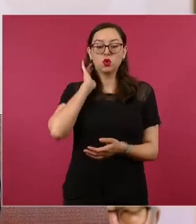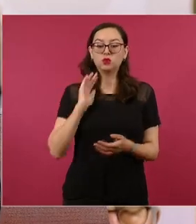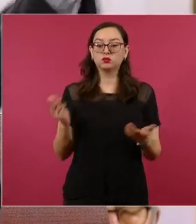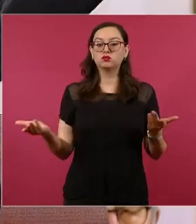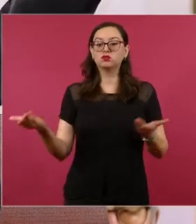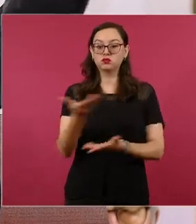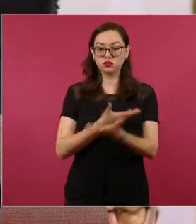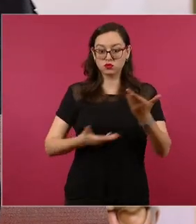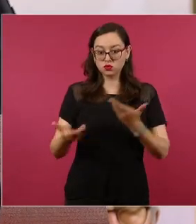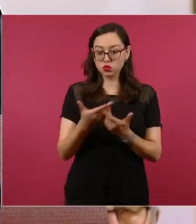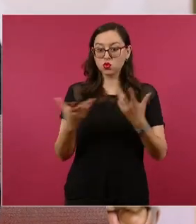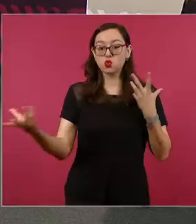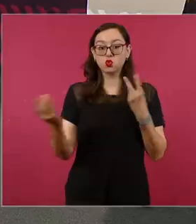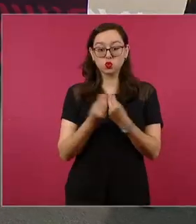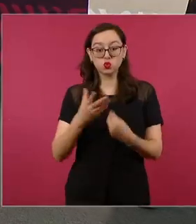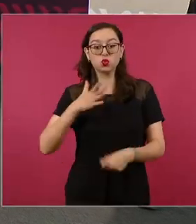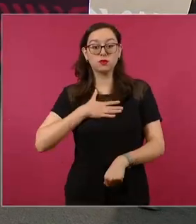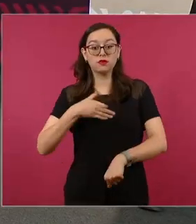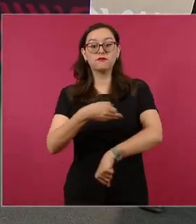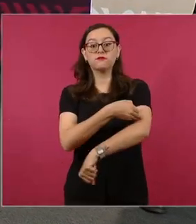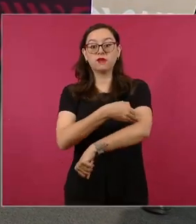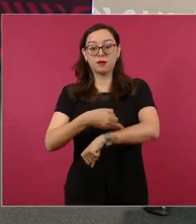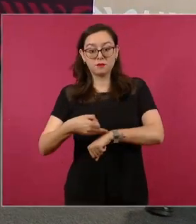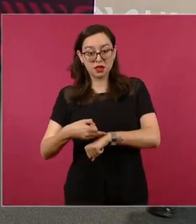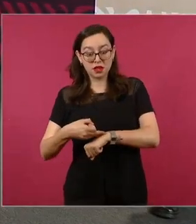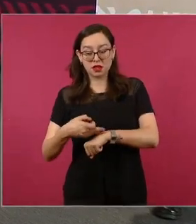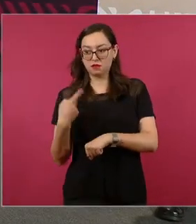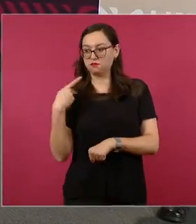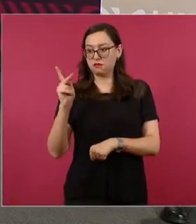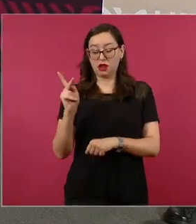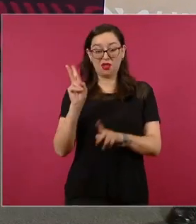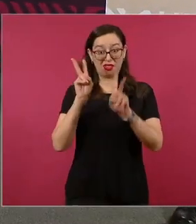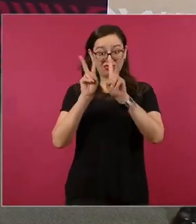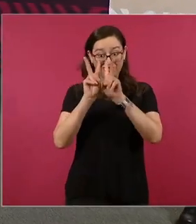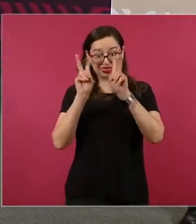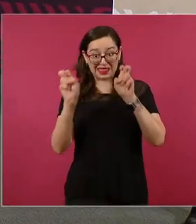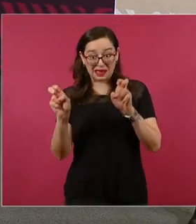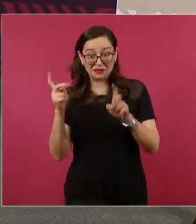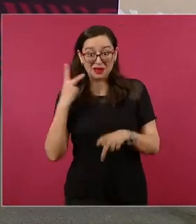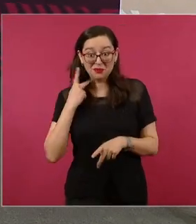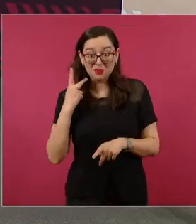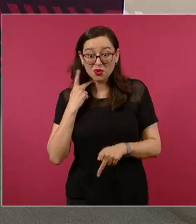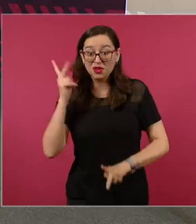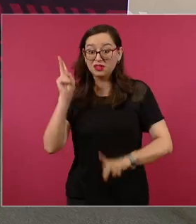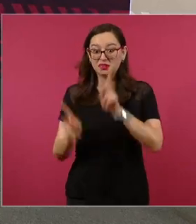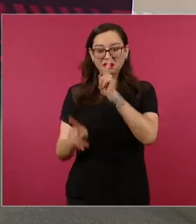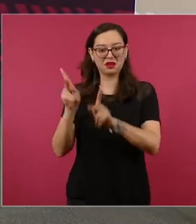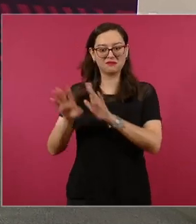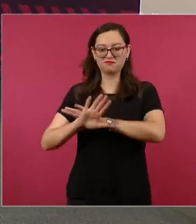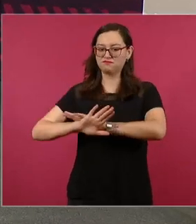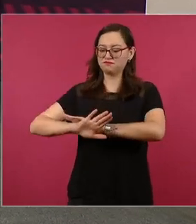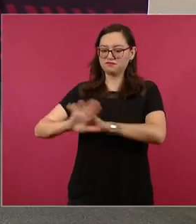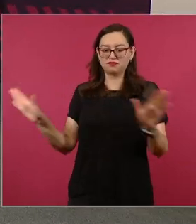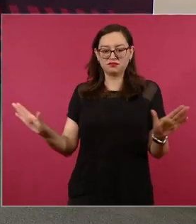Yo voy a estar trabajando en mi investigación sobre el México prehispánico.